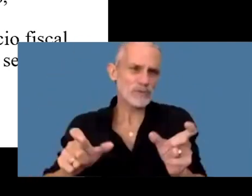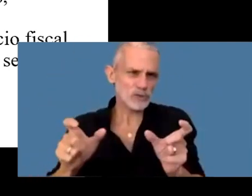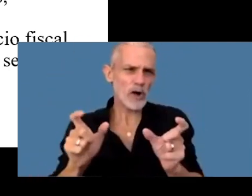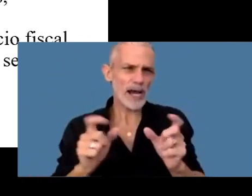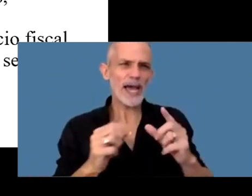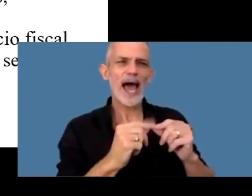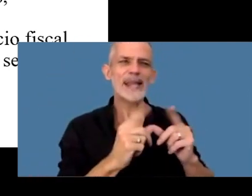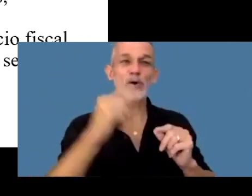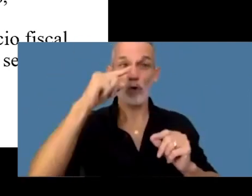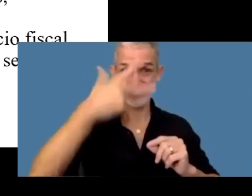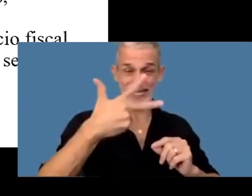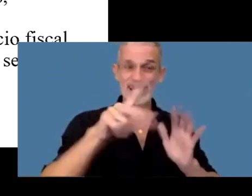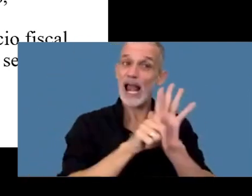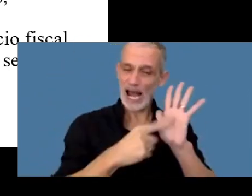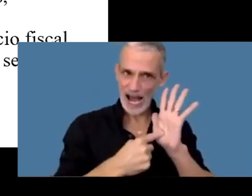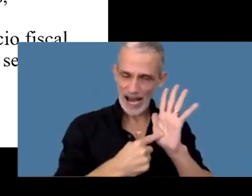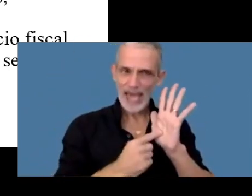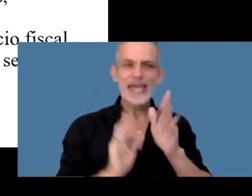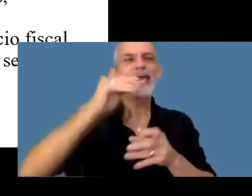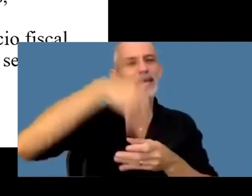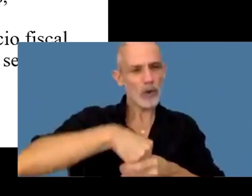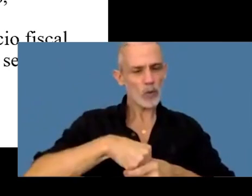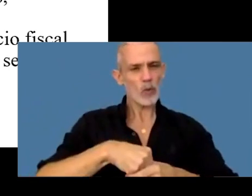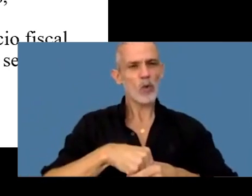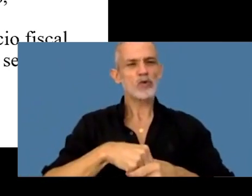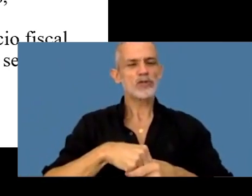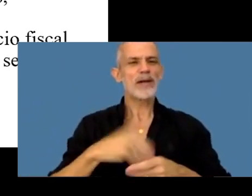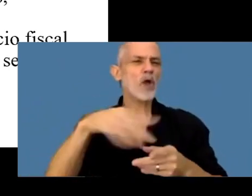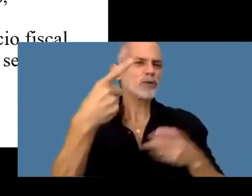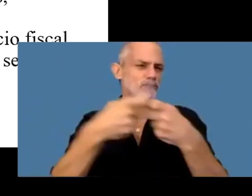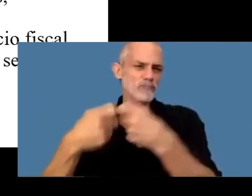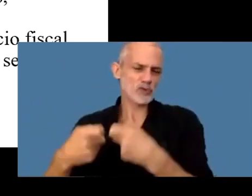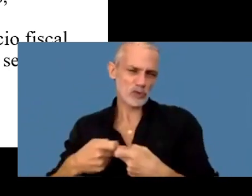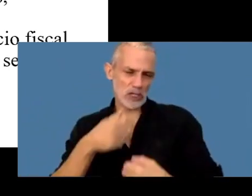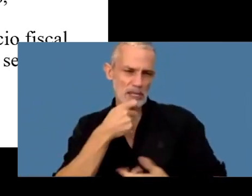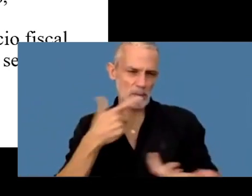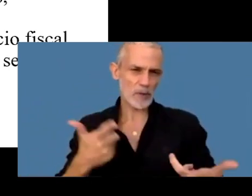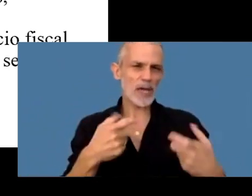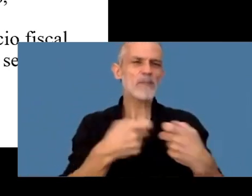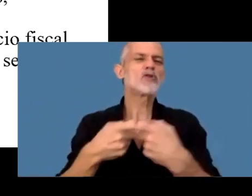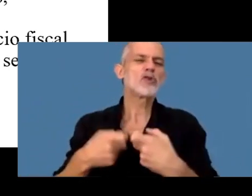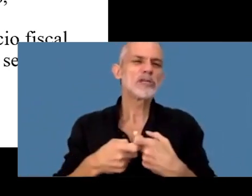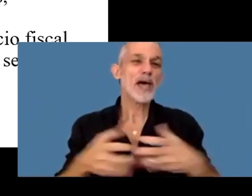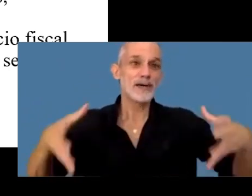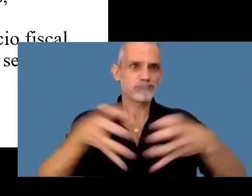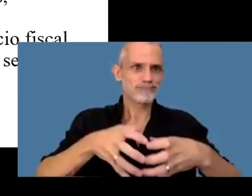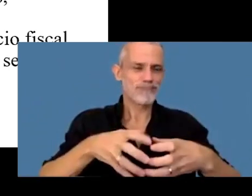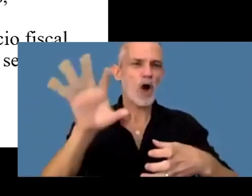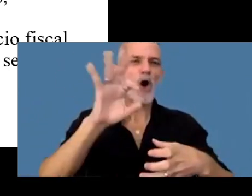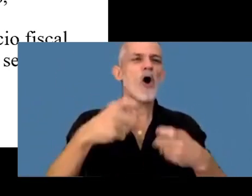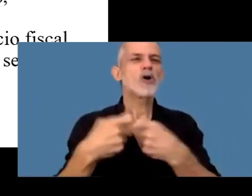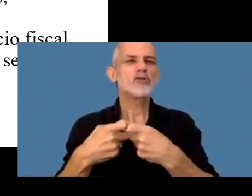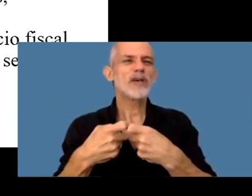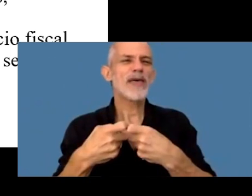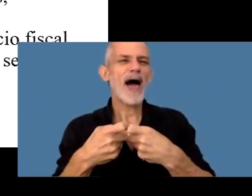ley, incluido otras sociedades, como puede ser una sociedad colectiva o una sociedad irregular,